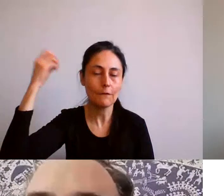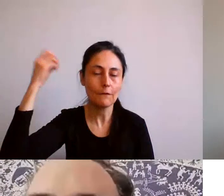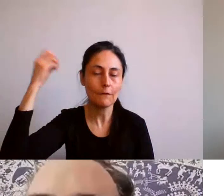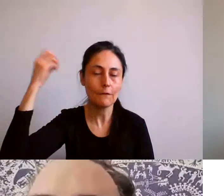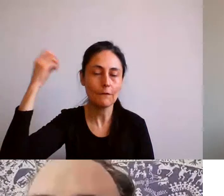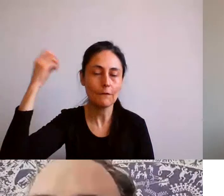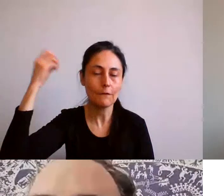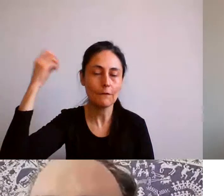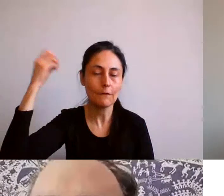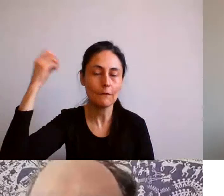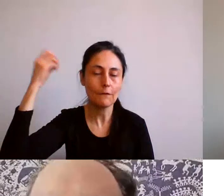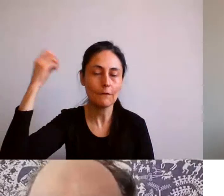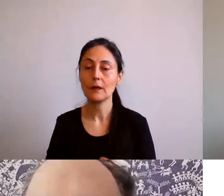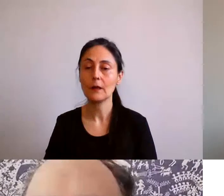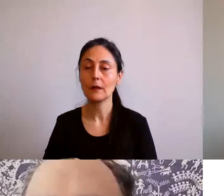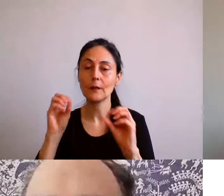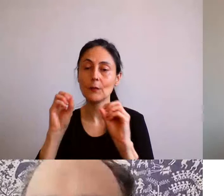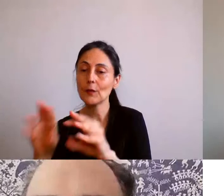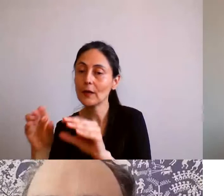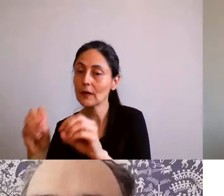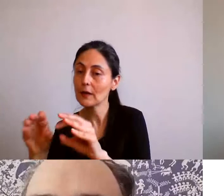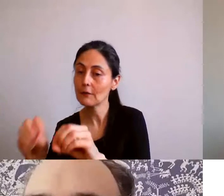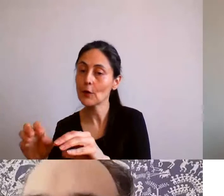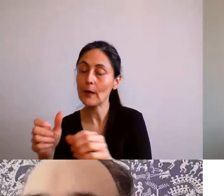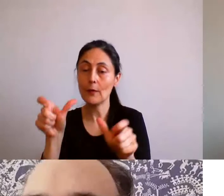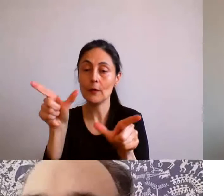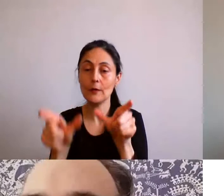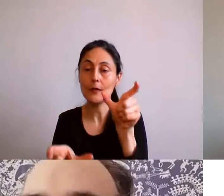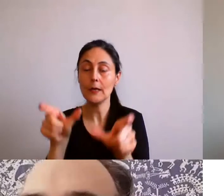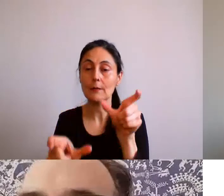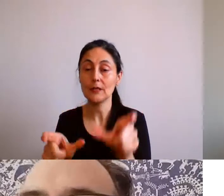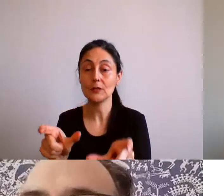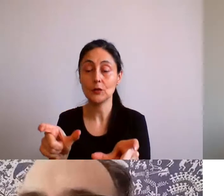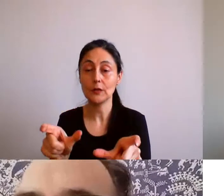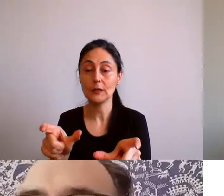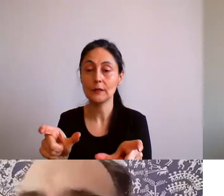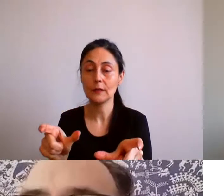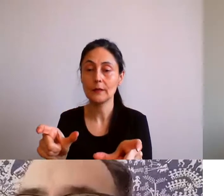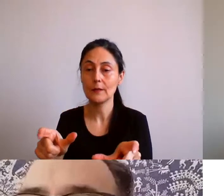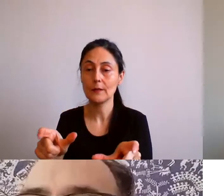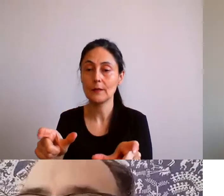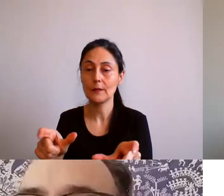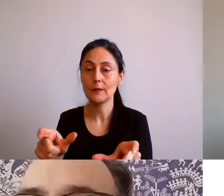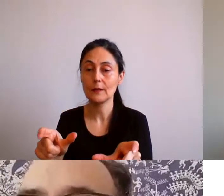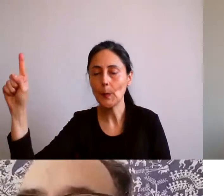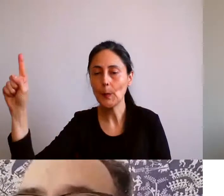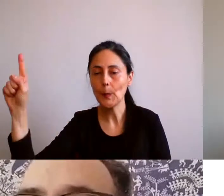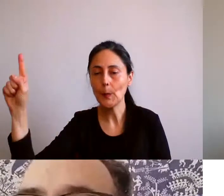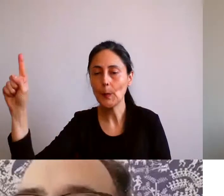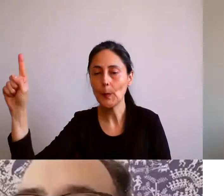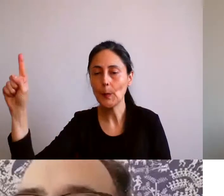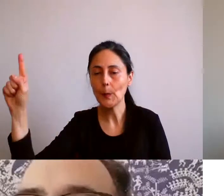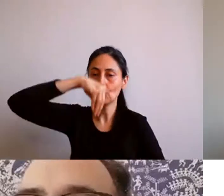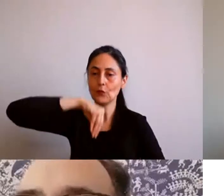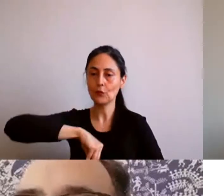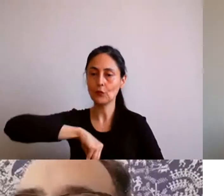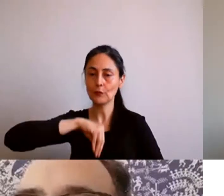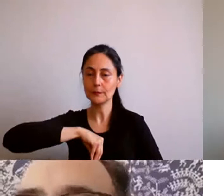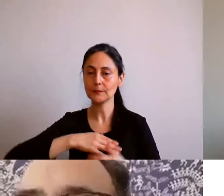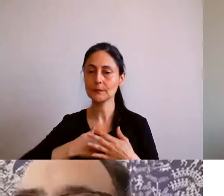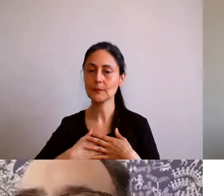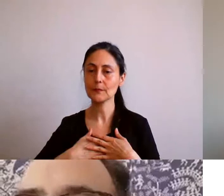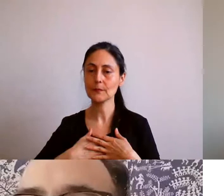y a veces nos olvidamos de que esos cuidados también deben estar internamente, ¿no? Que no hay mejor forma de enseñar a cuidar